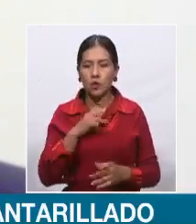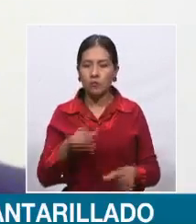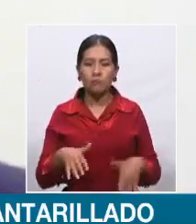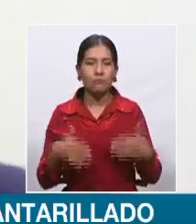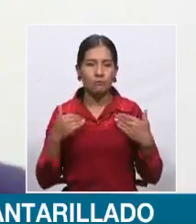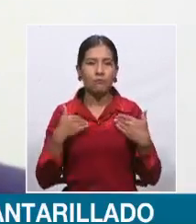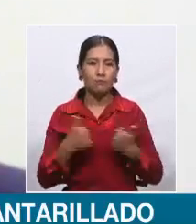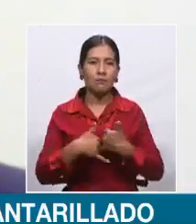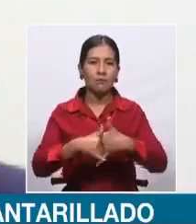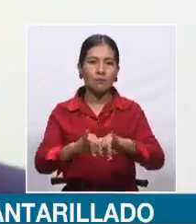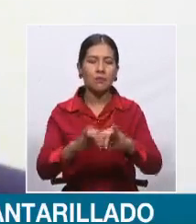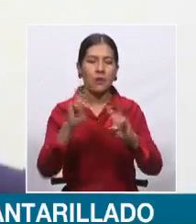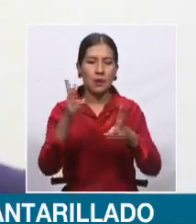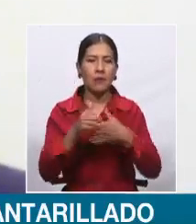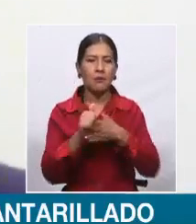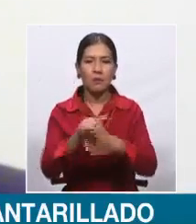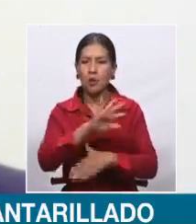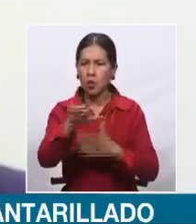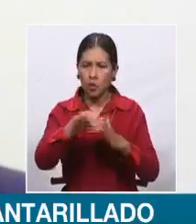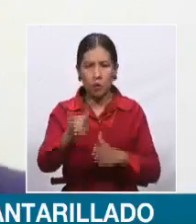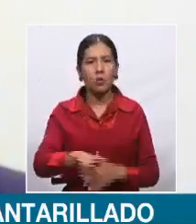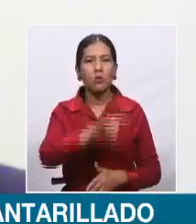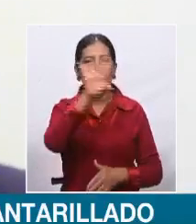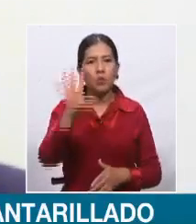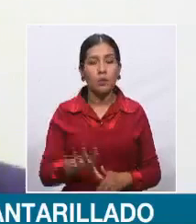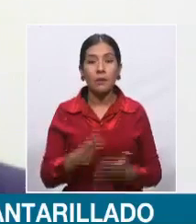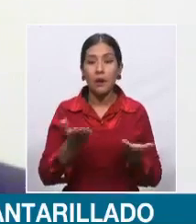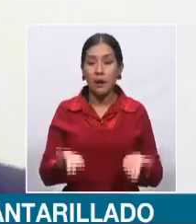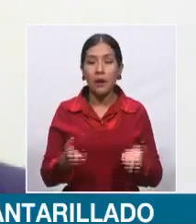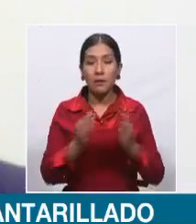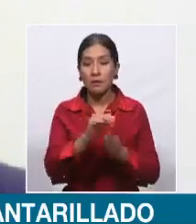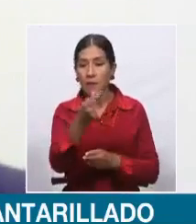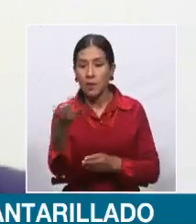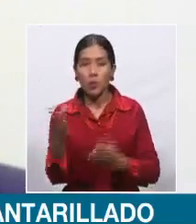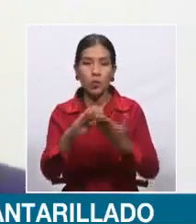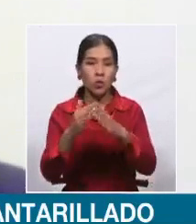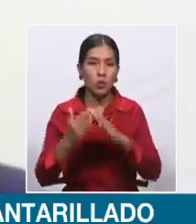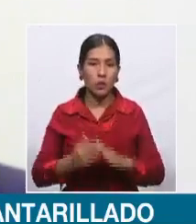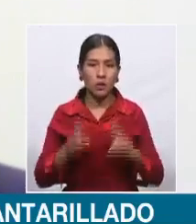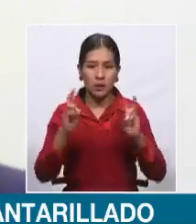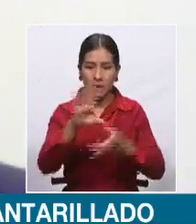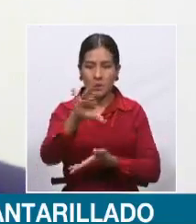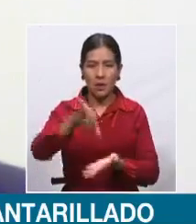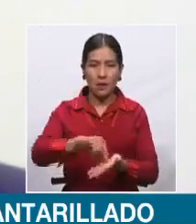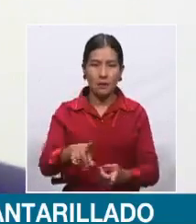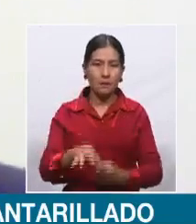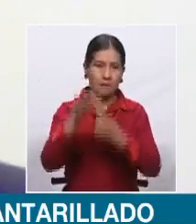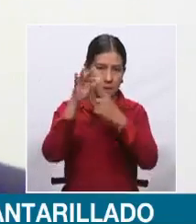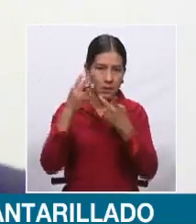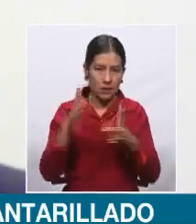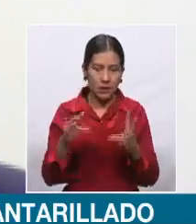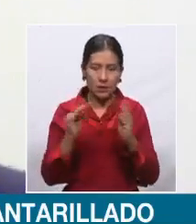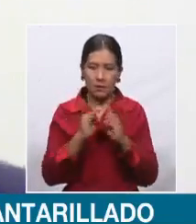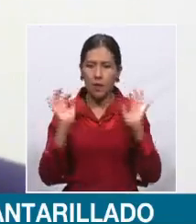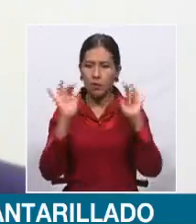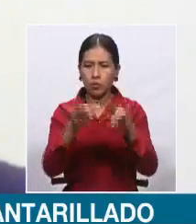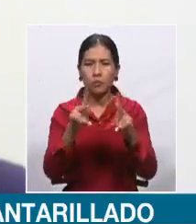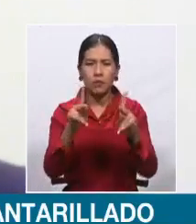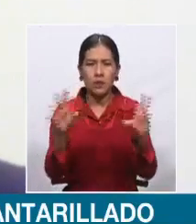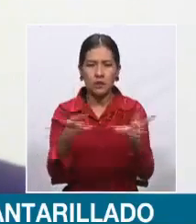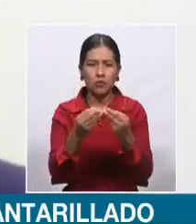viviendo prácticamente en toda Bolivia, ¿no? En las ciudades capitales, principalmente, donde se concentra la mayor cantidad de la